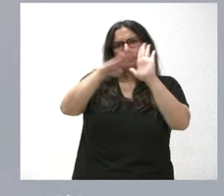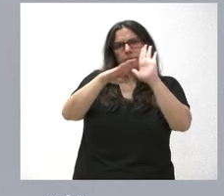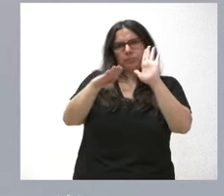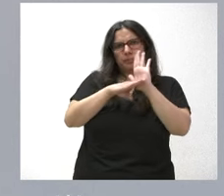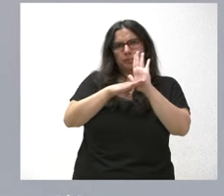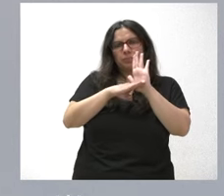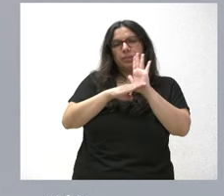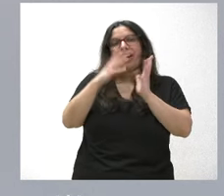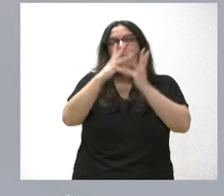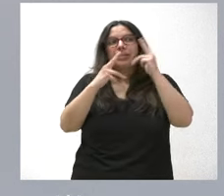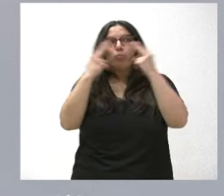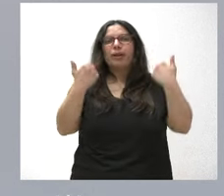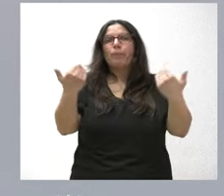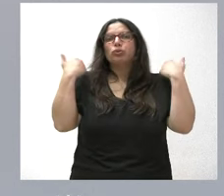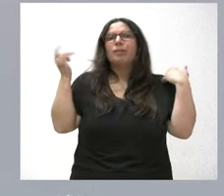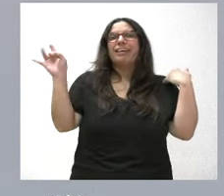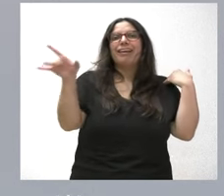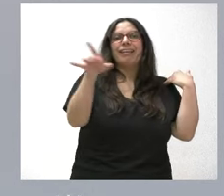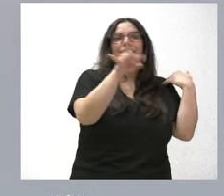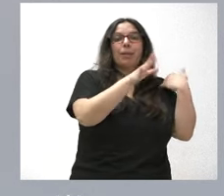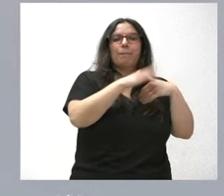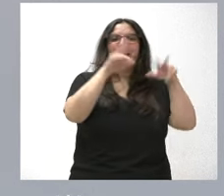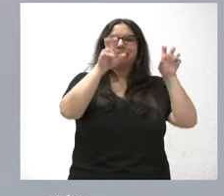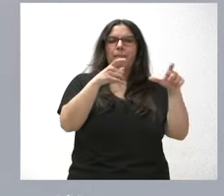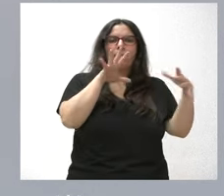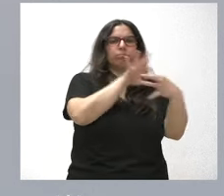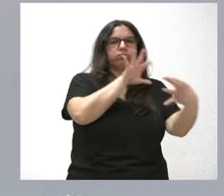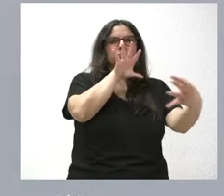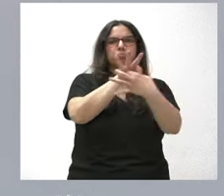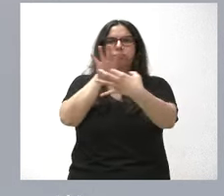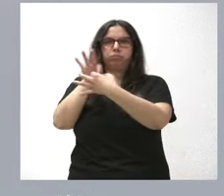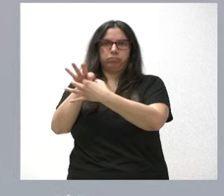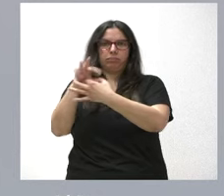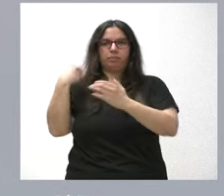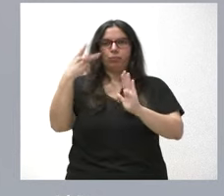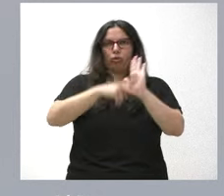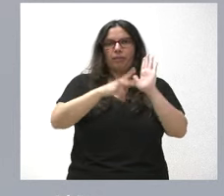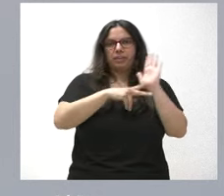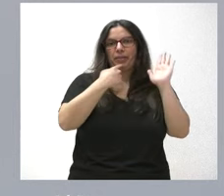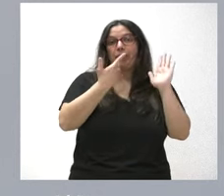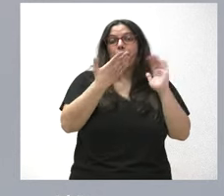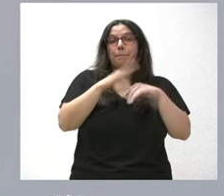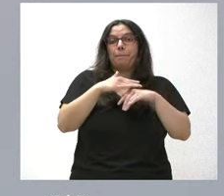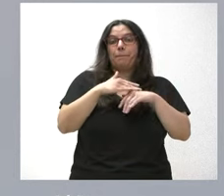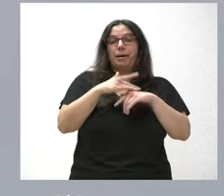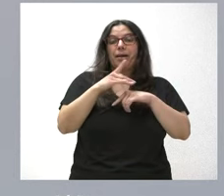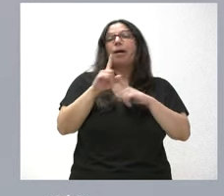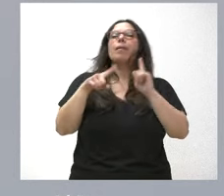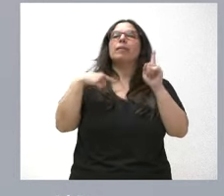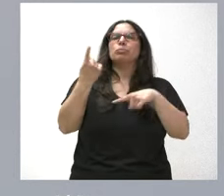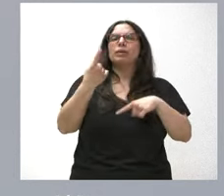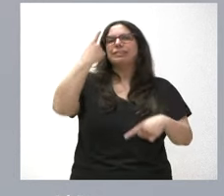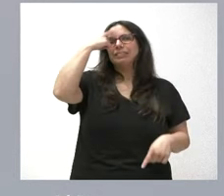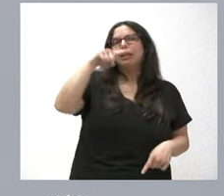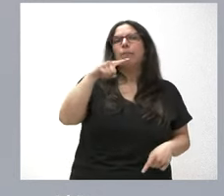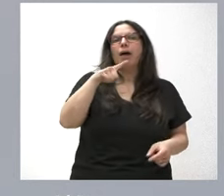de administraciones públicas para cada una de las materias y objetivos de esta norma, para que las autoridades competentes establezcan claramente cuál